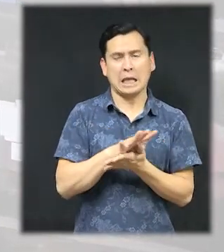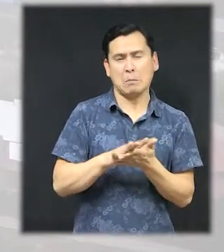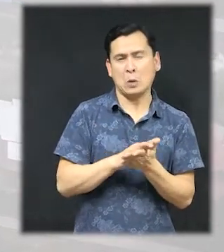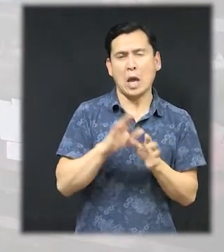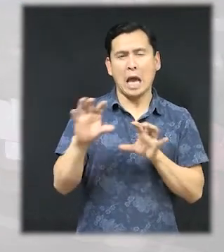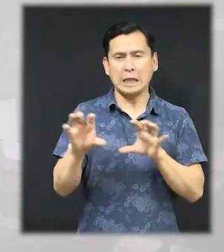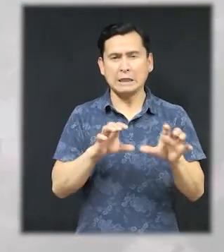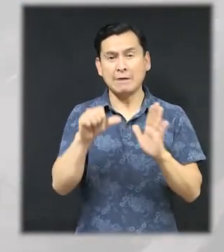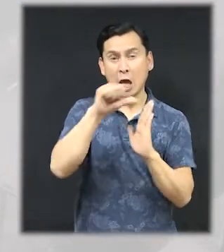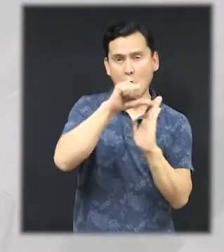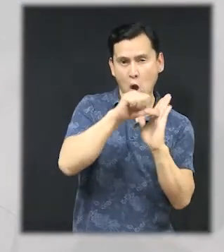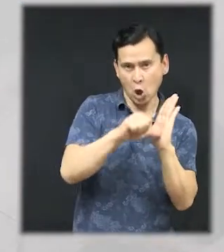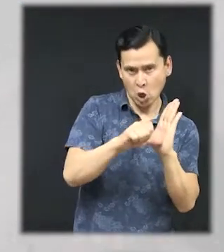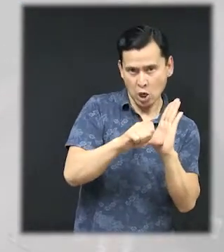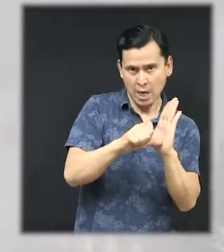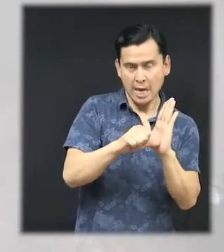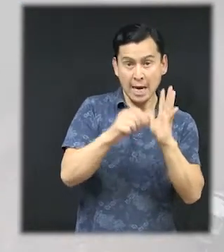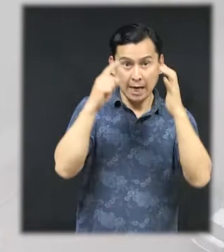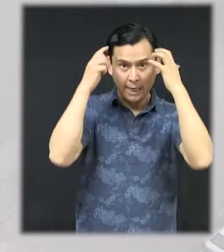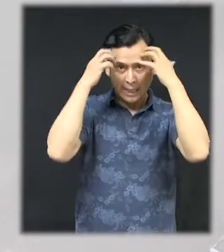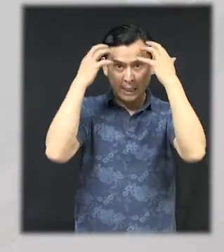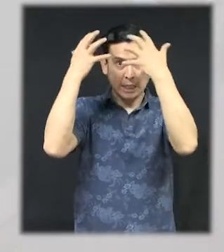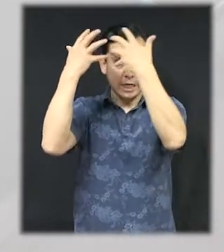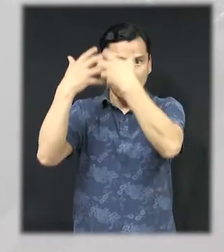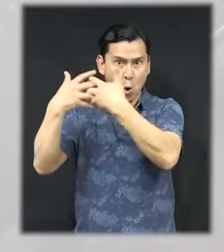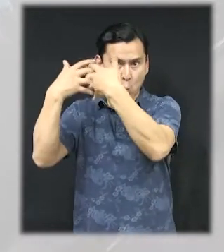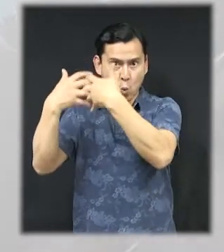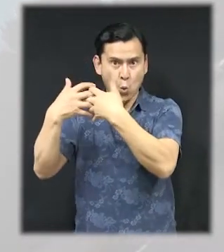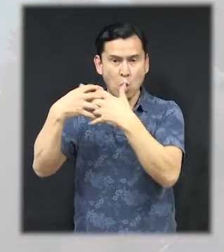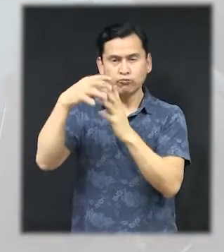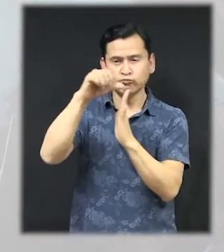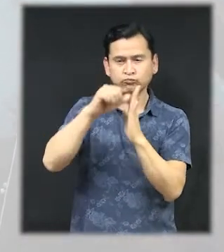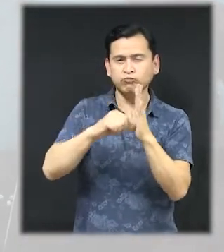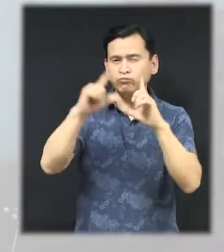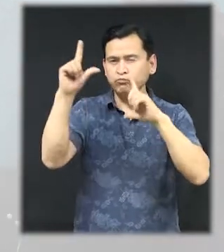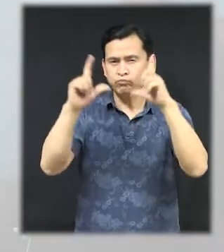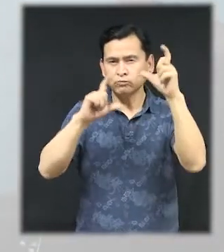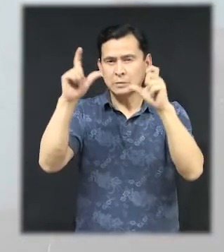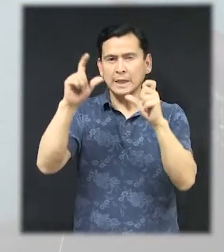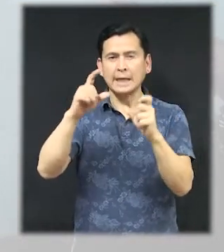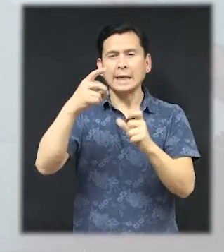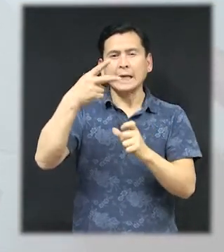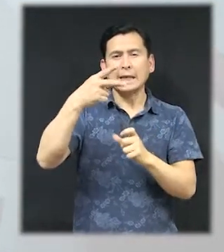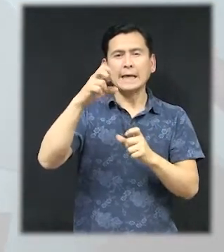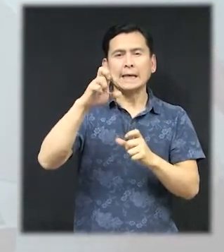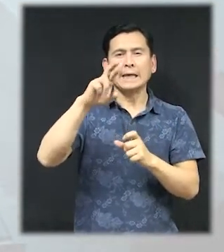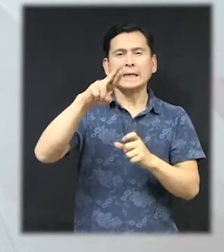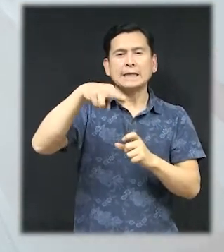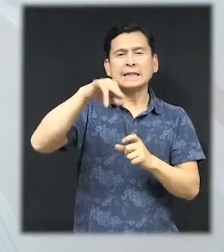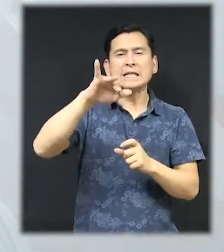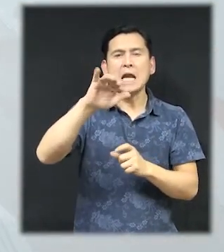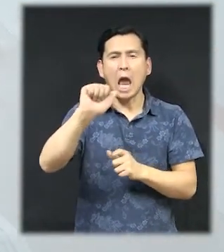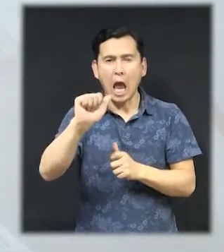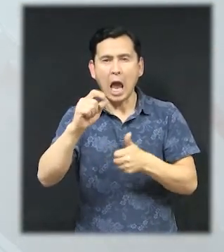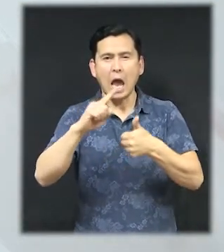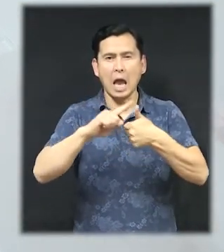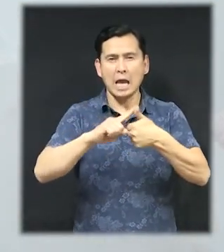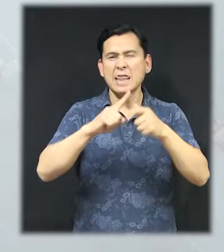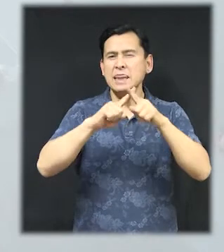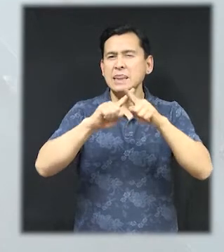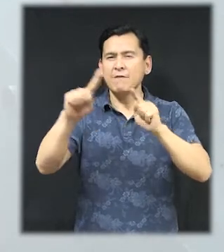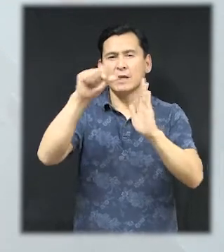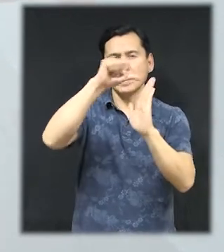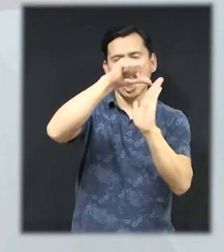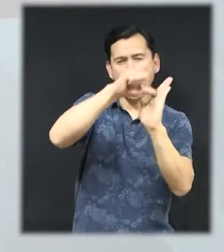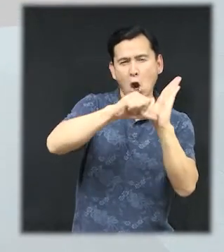establecimiento, como son las actividades quirúrgicas de neurocirugía, donde destacamos, por ejemplo, las hernias de